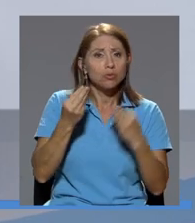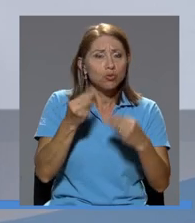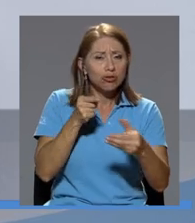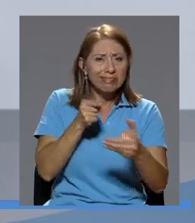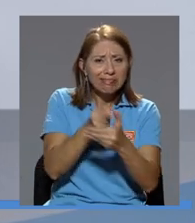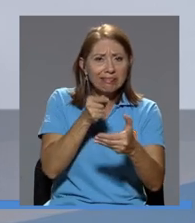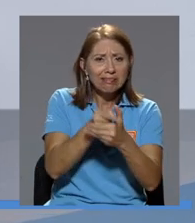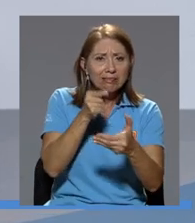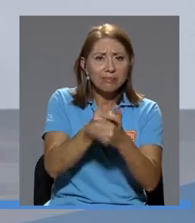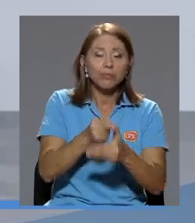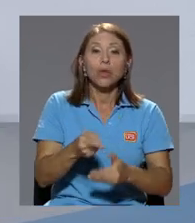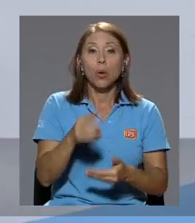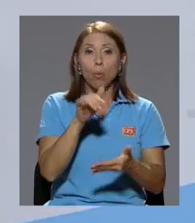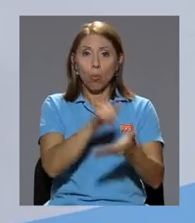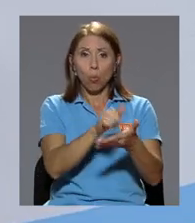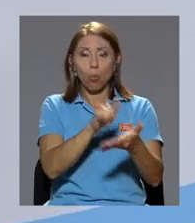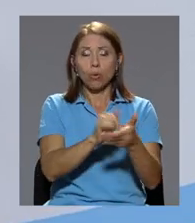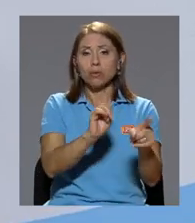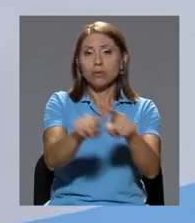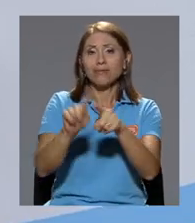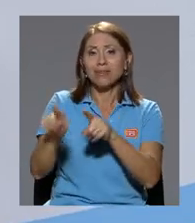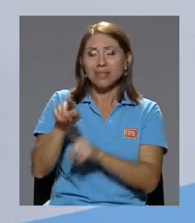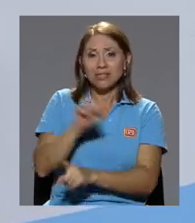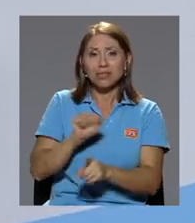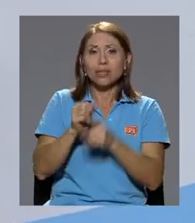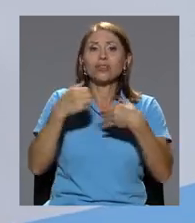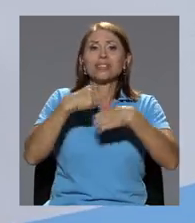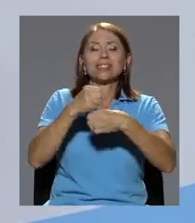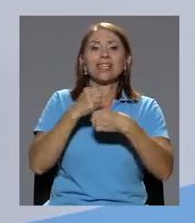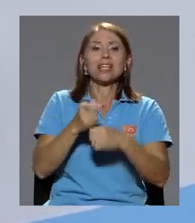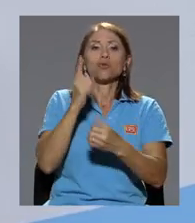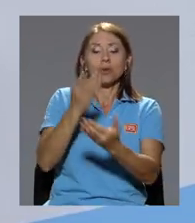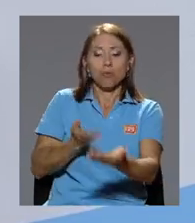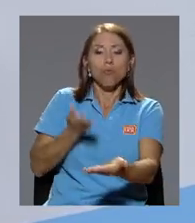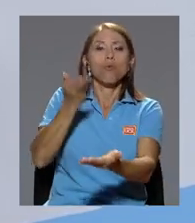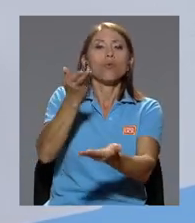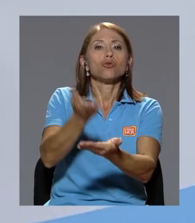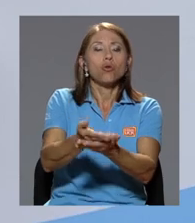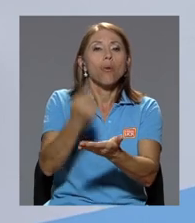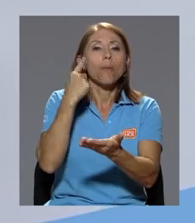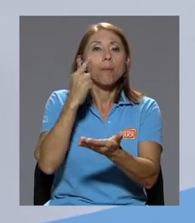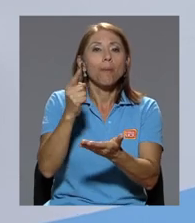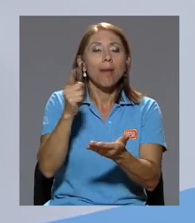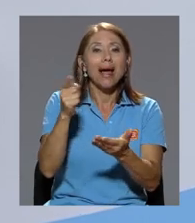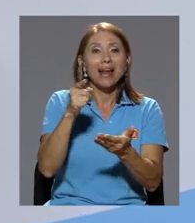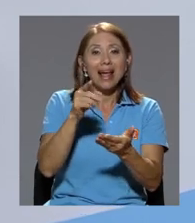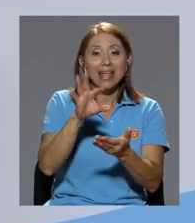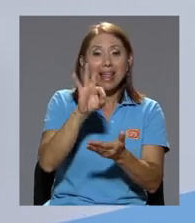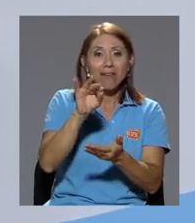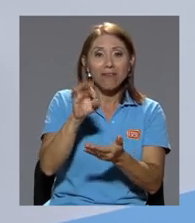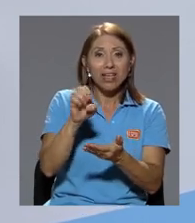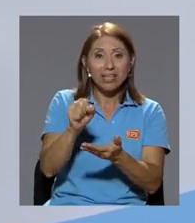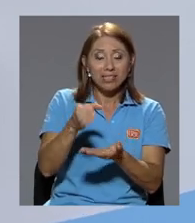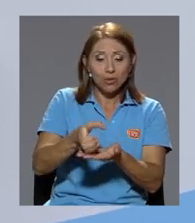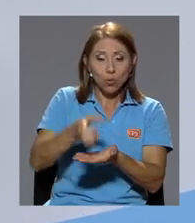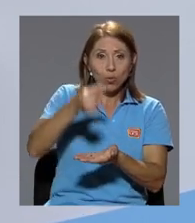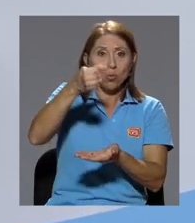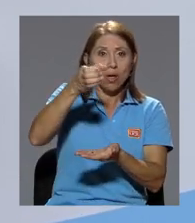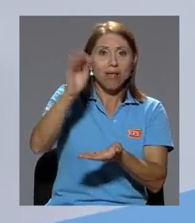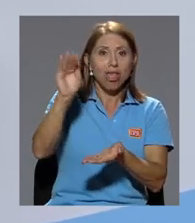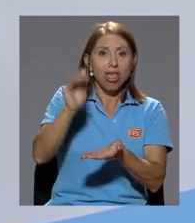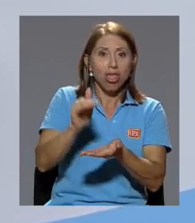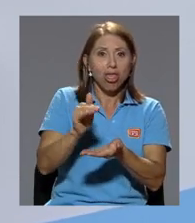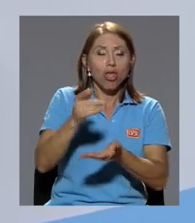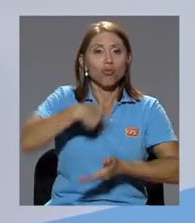por eso y por diferentes circunstancias se da esta moción de admisión hacendarios para recortar los 10 mil millones lo cual nosotros desde la